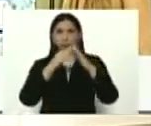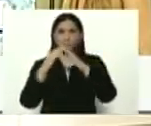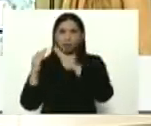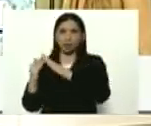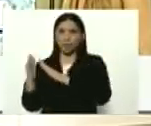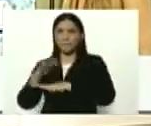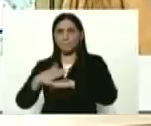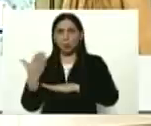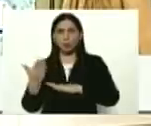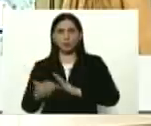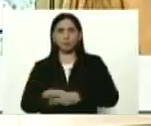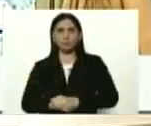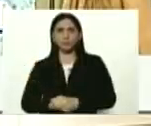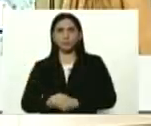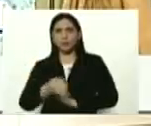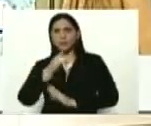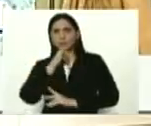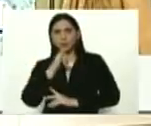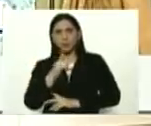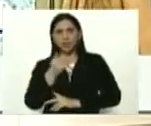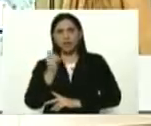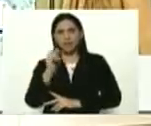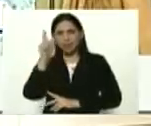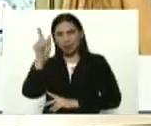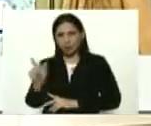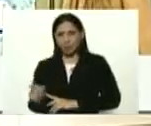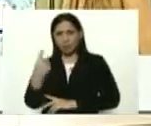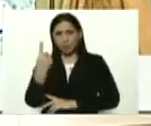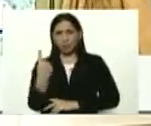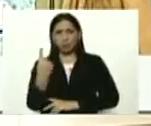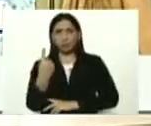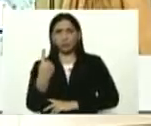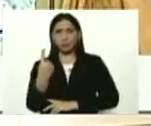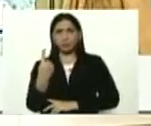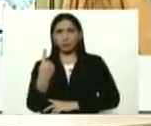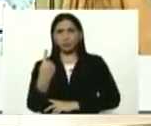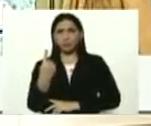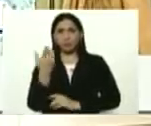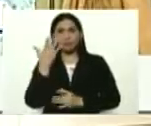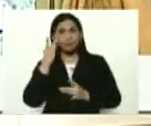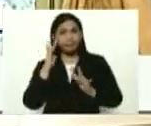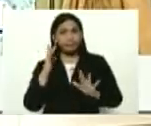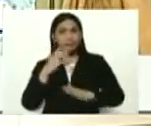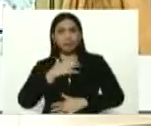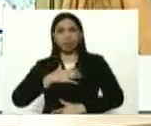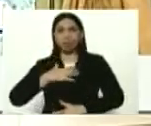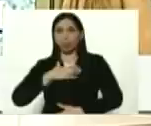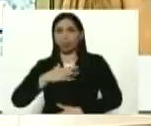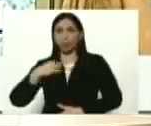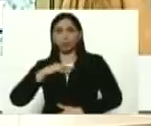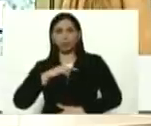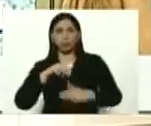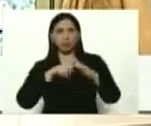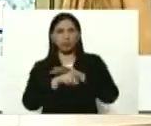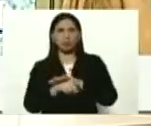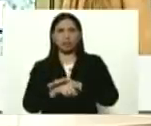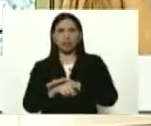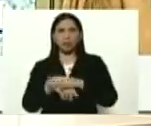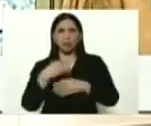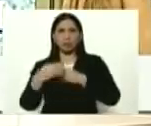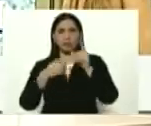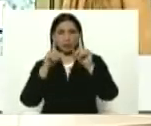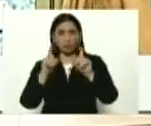porque había la información que había una persona con determinados síntomas y entramos, como ustedes saben, a hacerle la